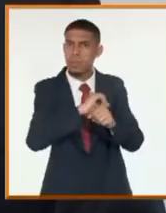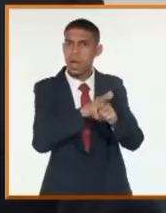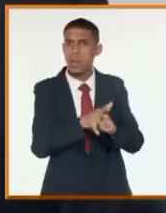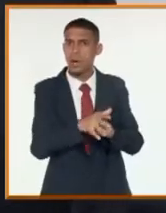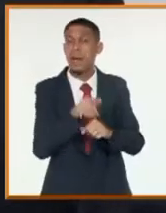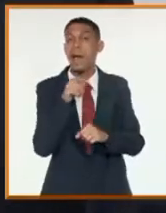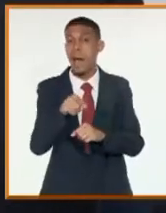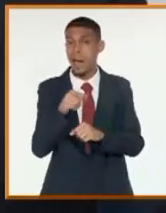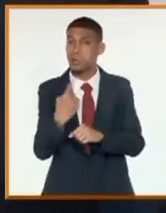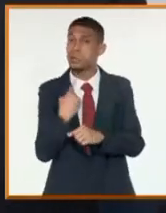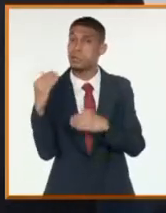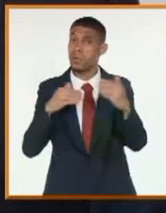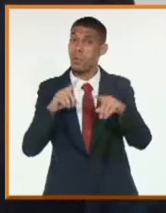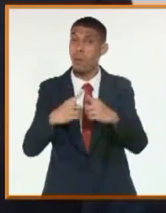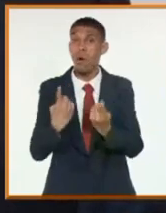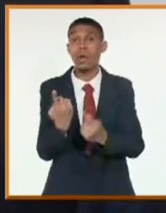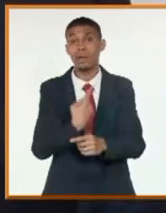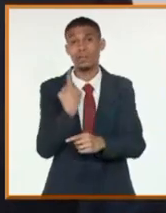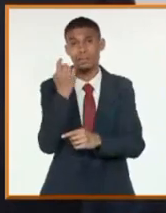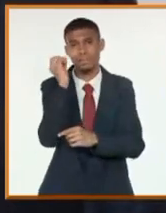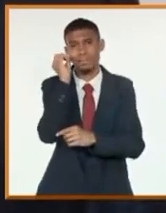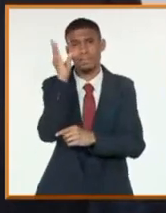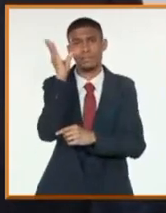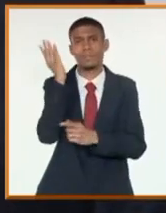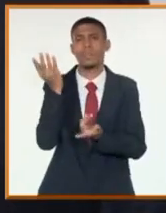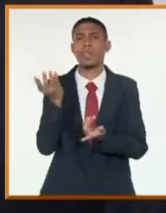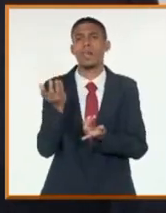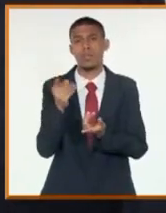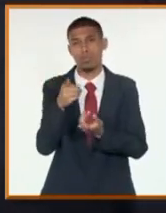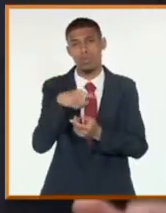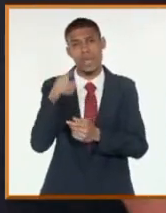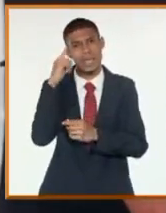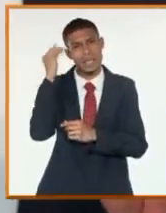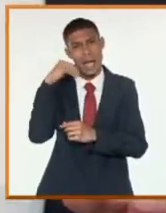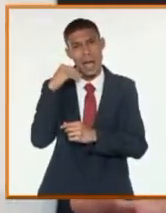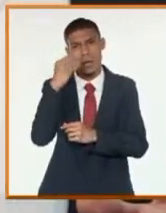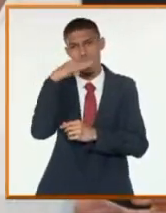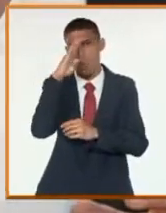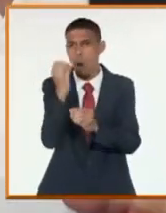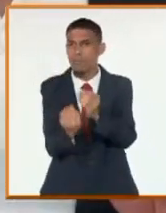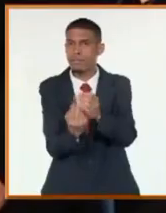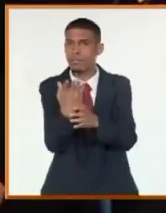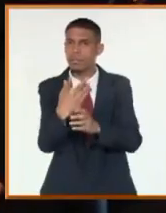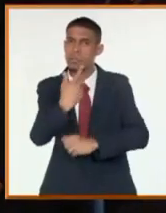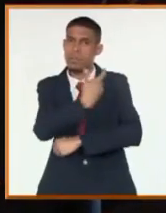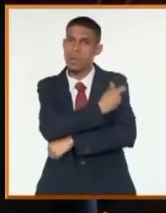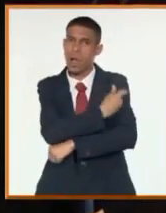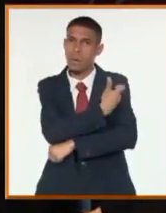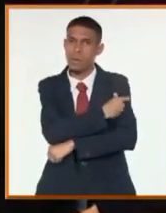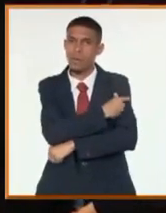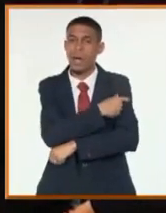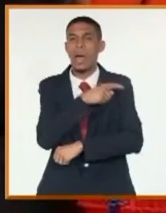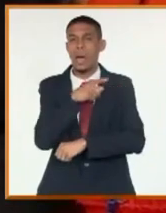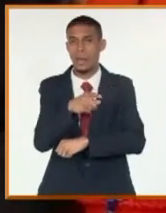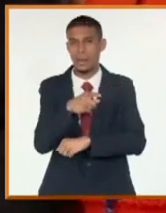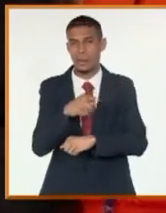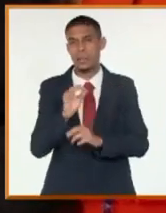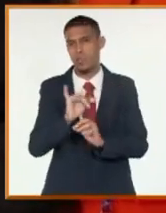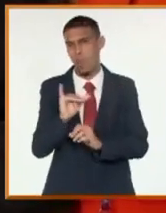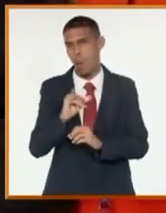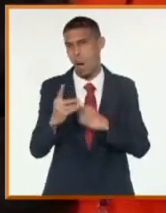en que nosotros pudimos manejar la COVID-19. También nos dio la posibilidad entonces de tener varios encuentros